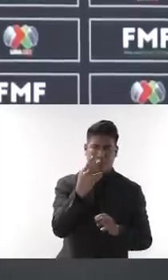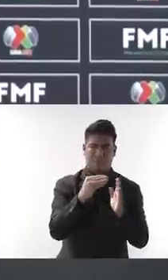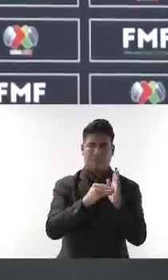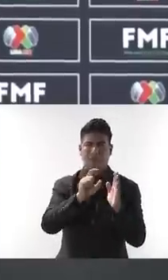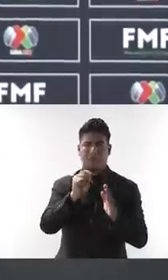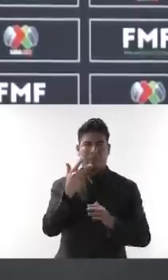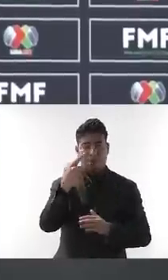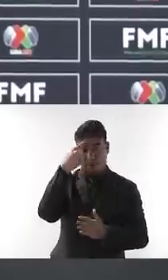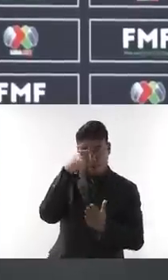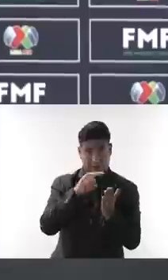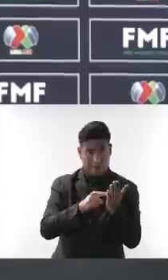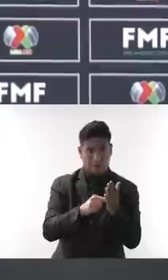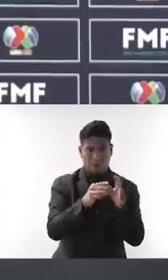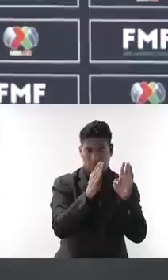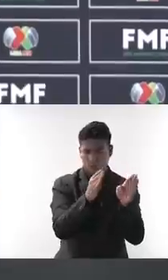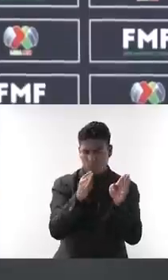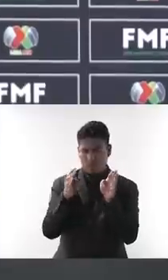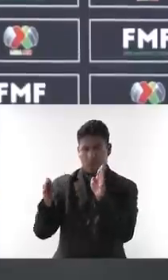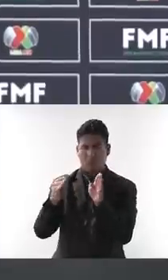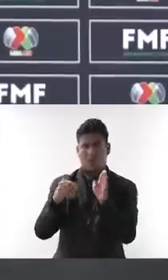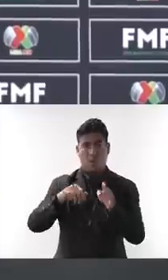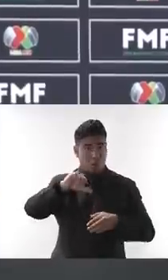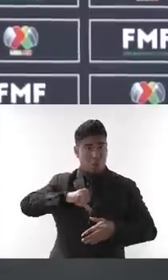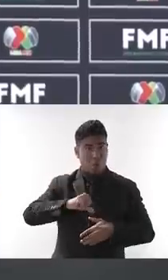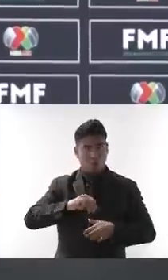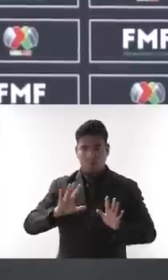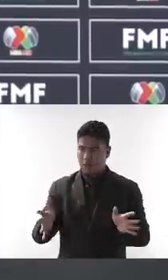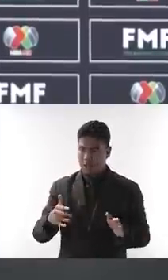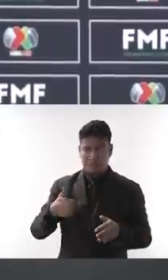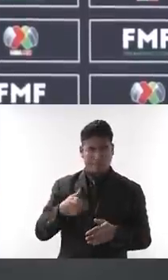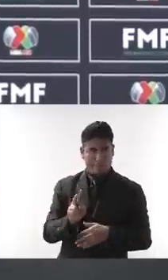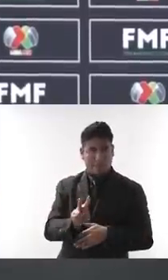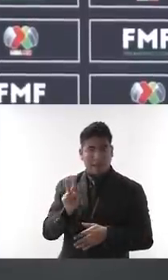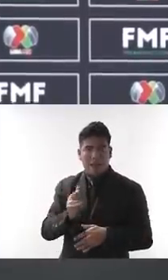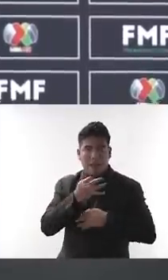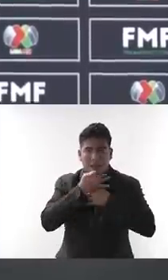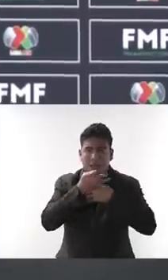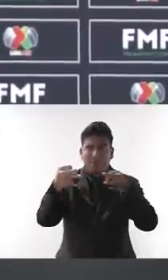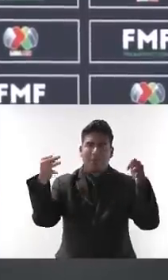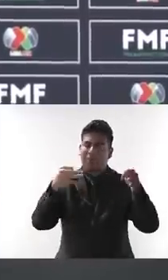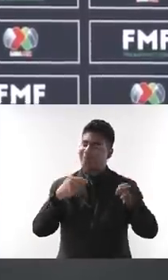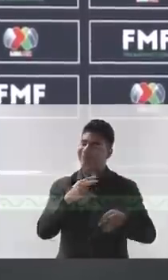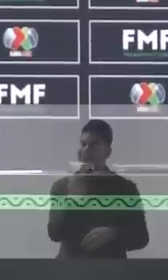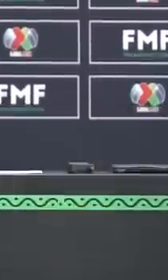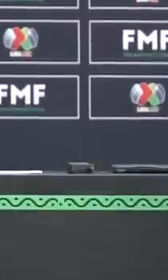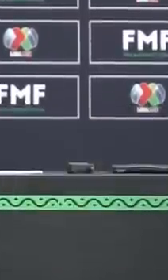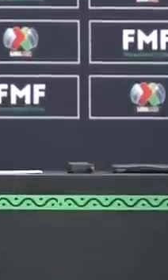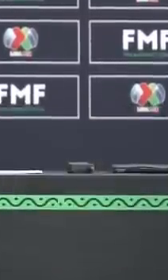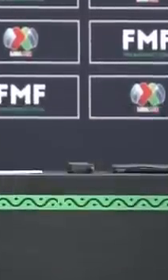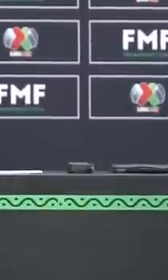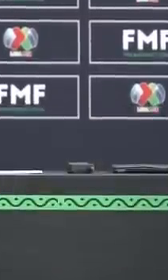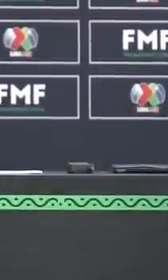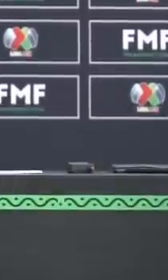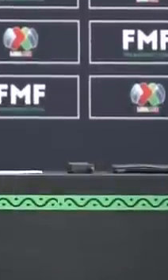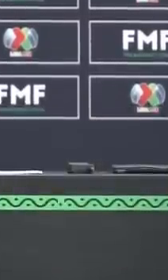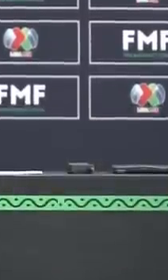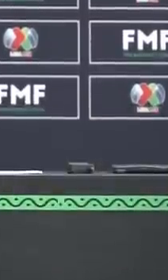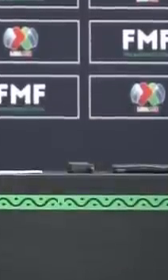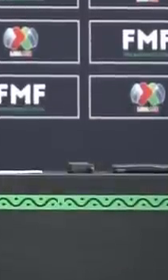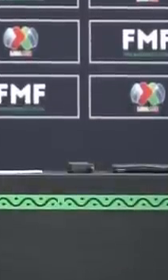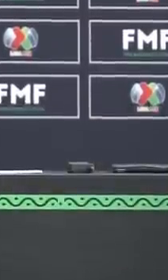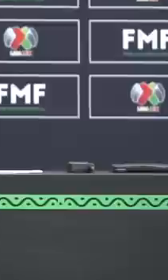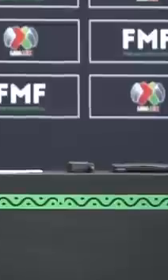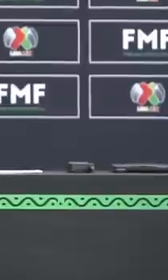que celebrar esta gran noticia y prepararnos maravillosamente bien para el 2024. Falta la definición de